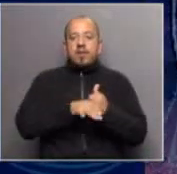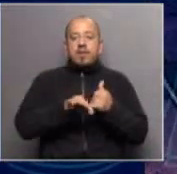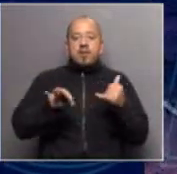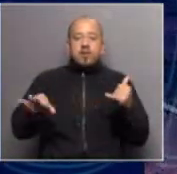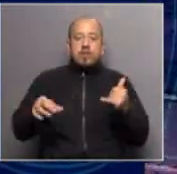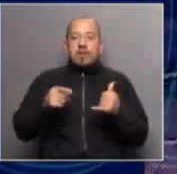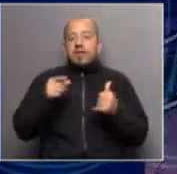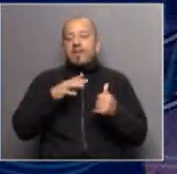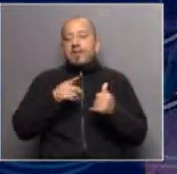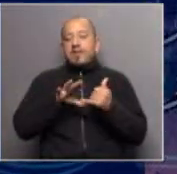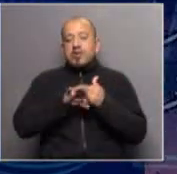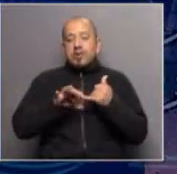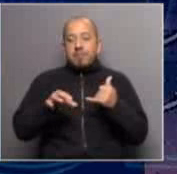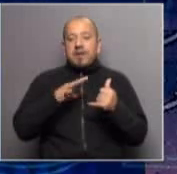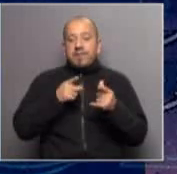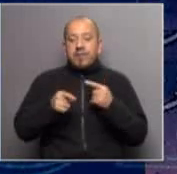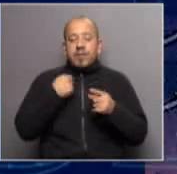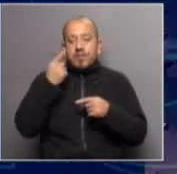idea.